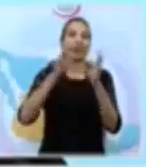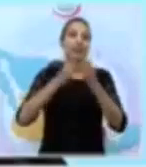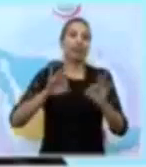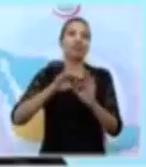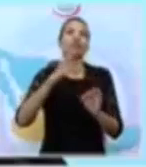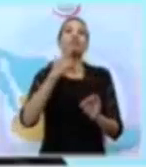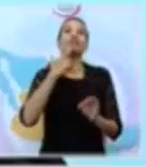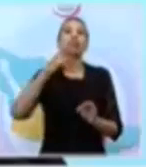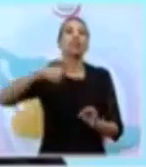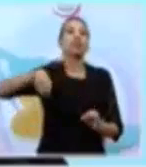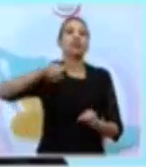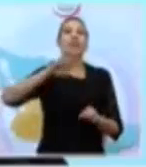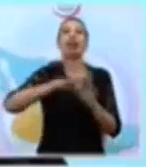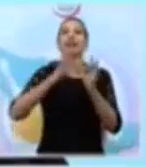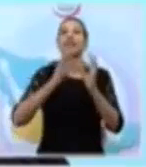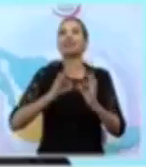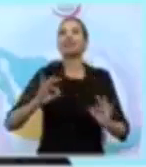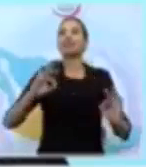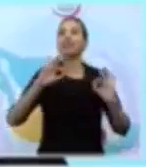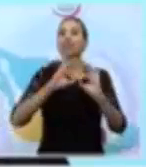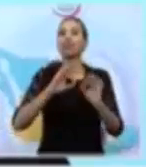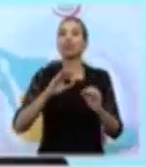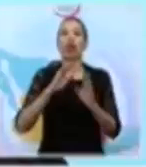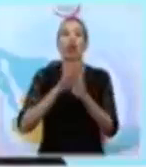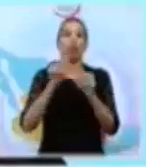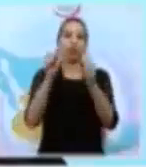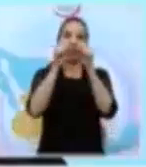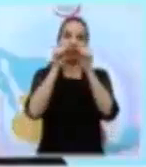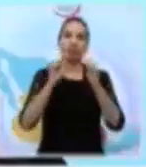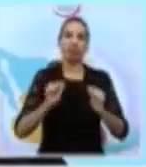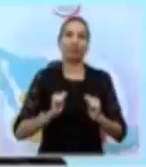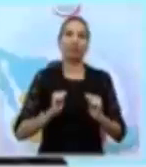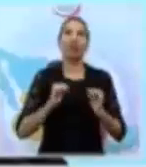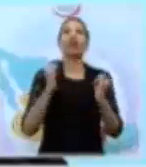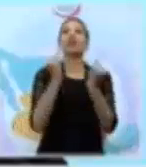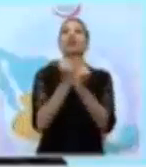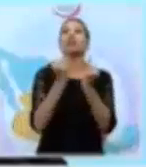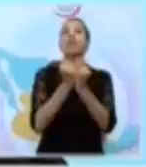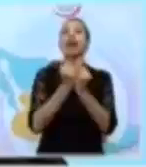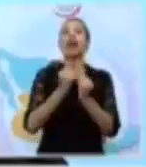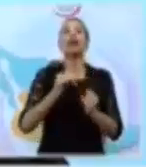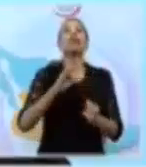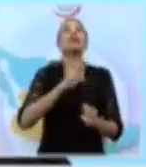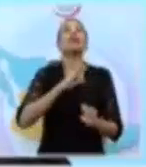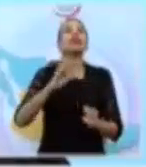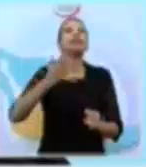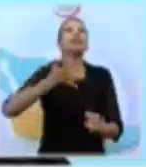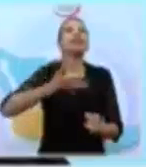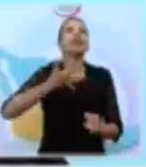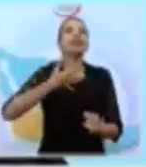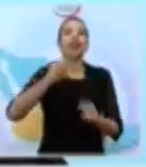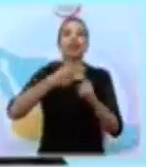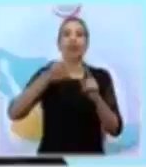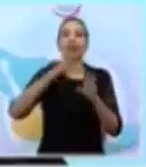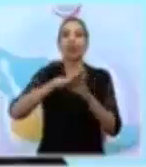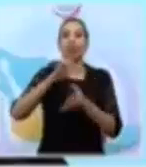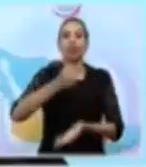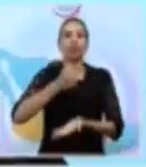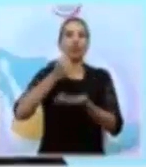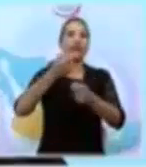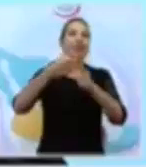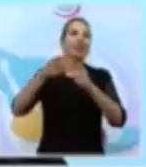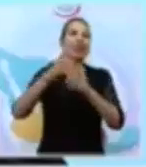prioridades para ustedes sean también las nuestras. También poder poner los recursos a